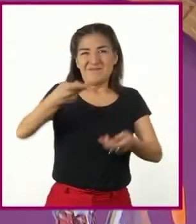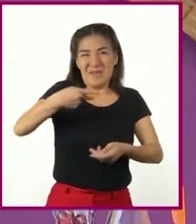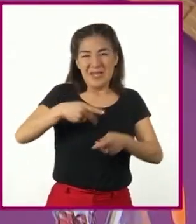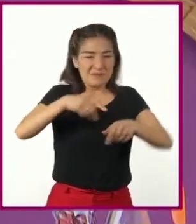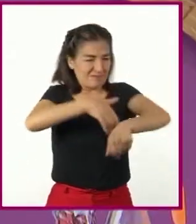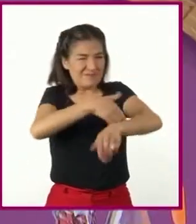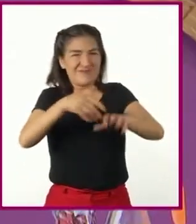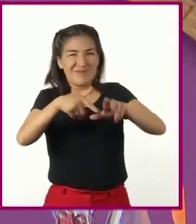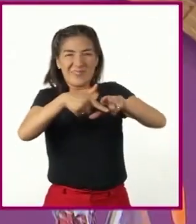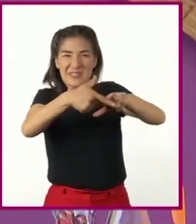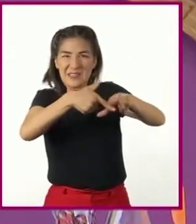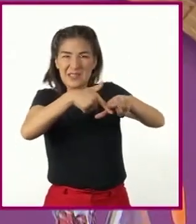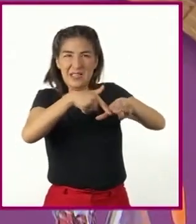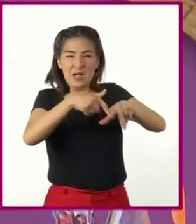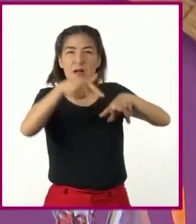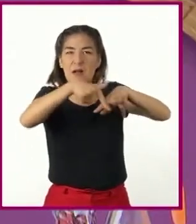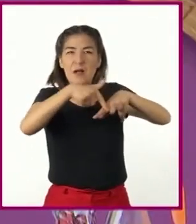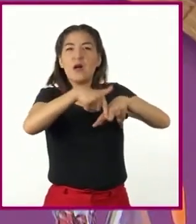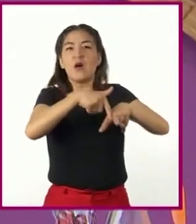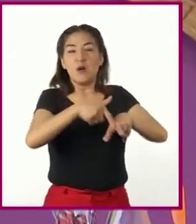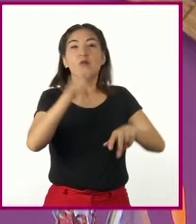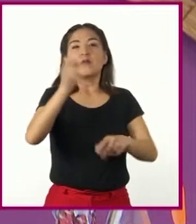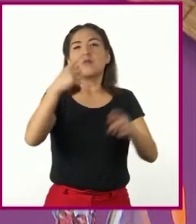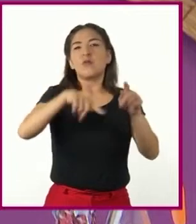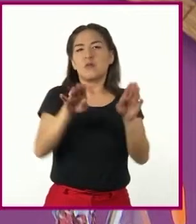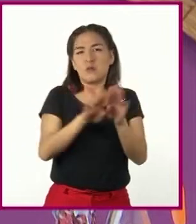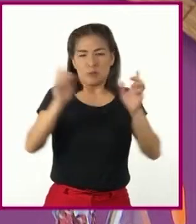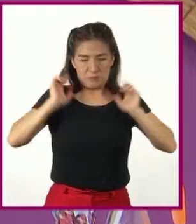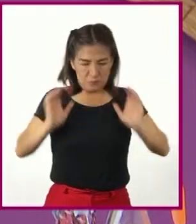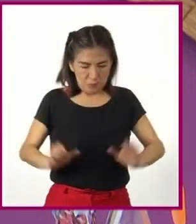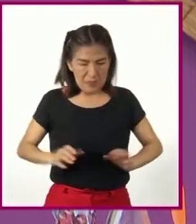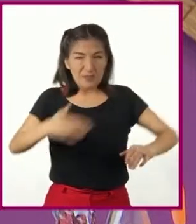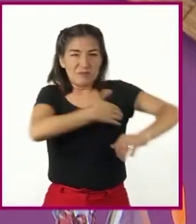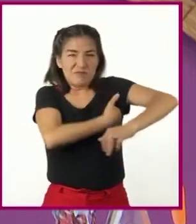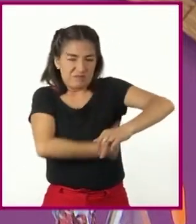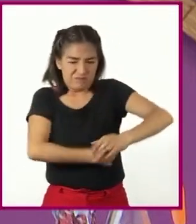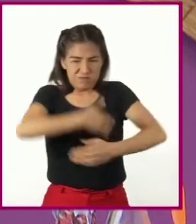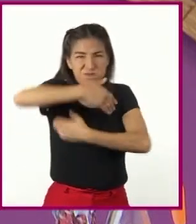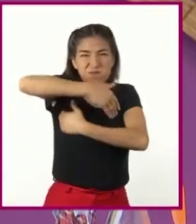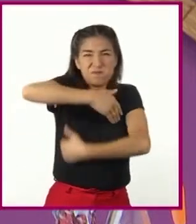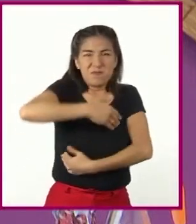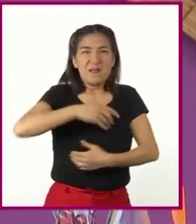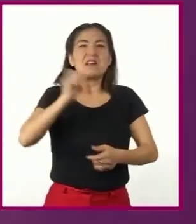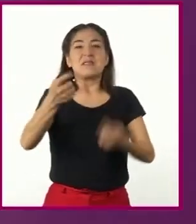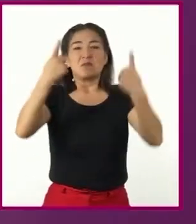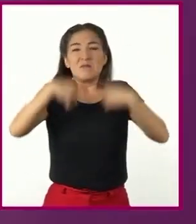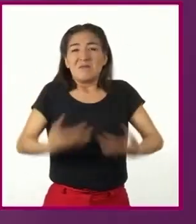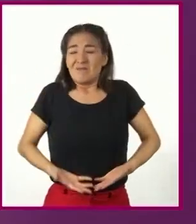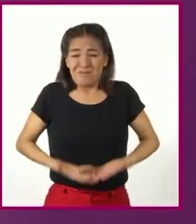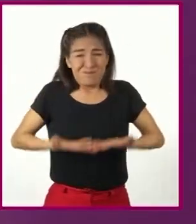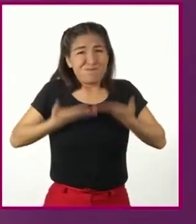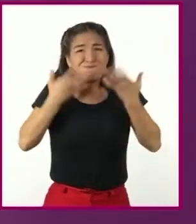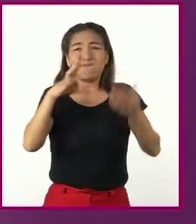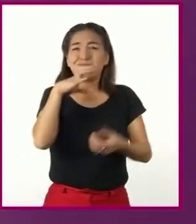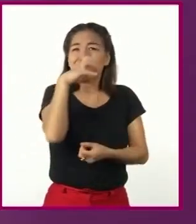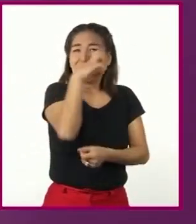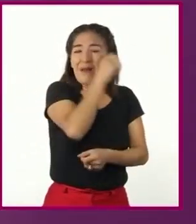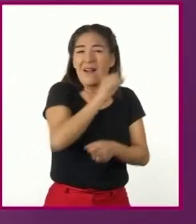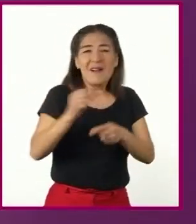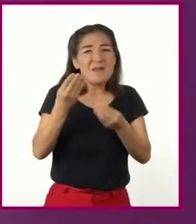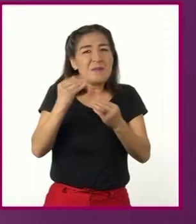de alguno de los nódulos del sistema linfático, acompañada de supuraciones y fiebres altas que